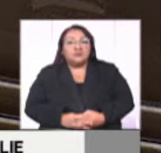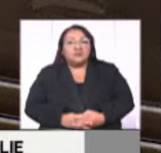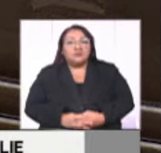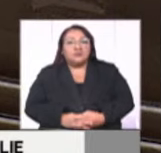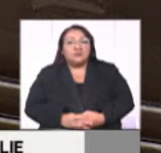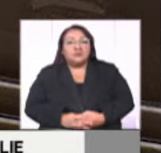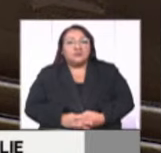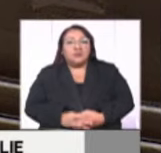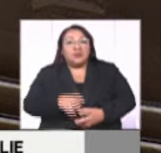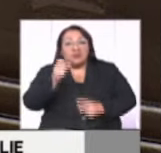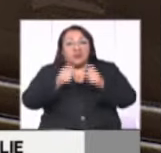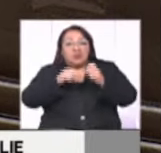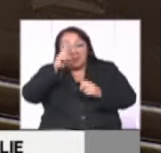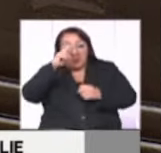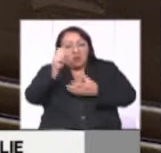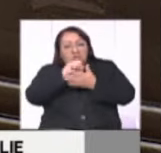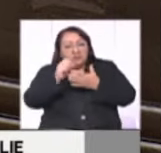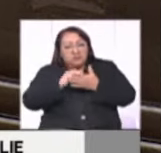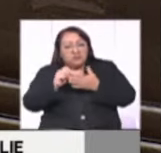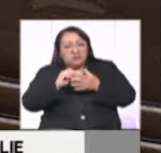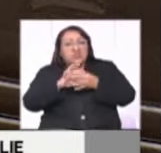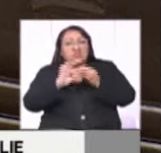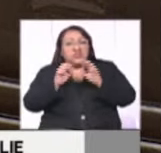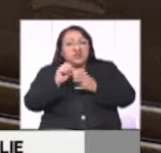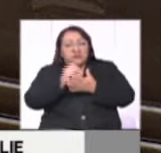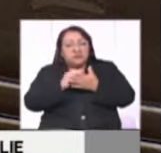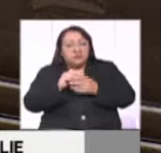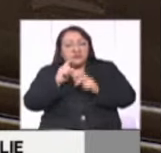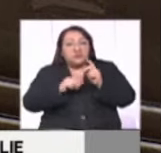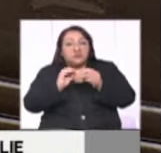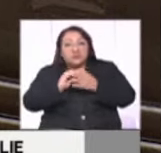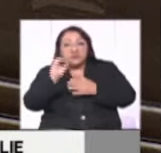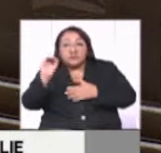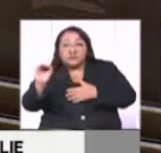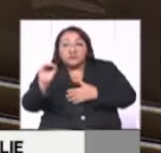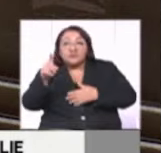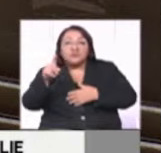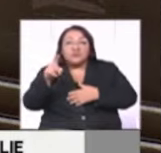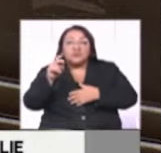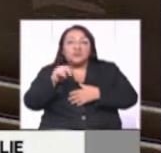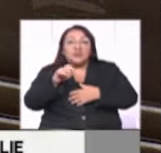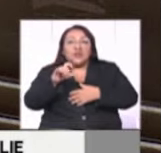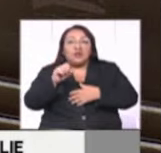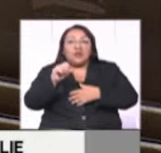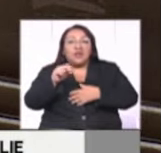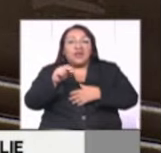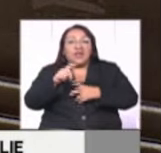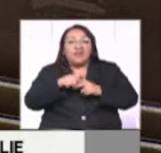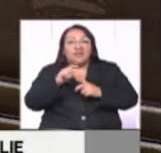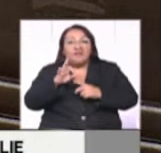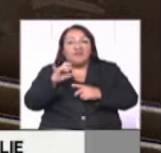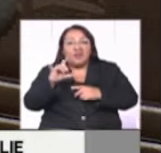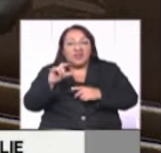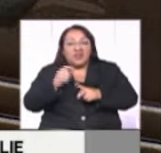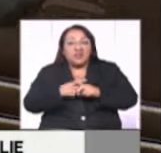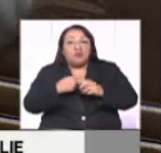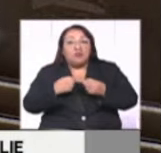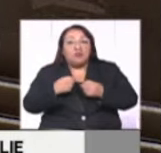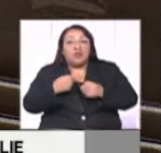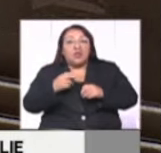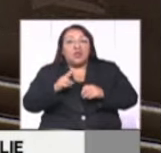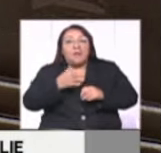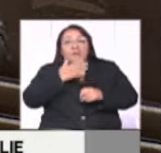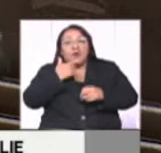guionistas peruanos han escrito algunos de los episodios de Narcos en Netflix, porque son de